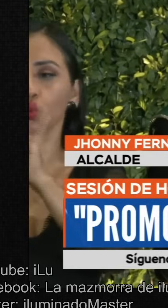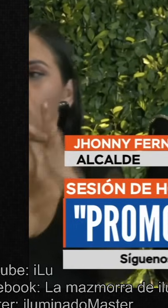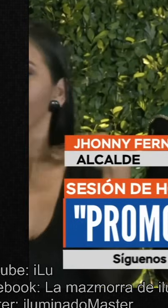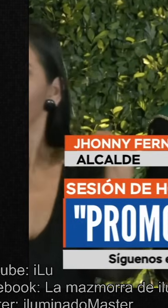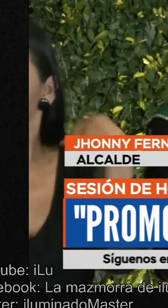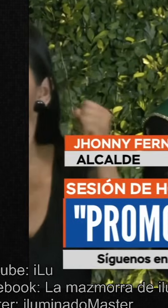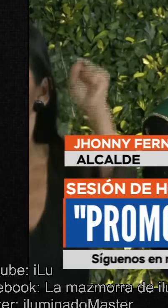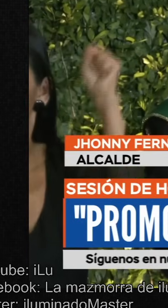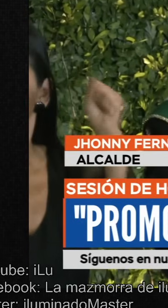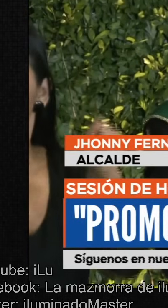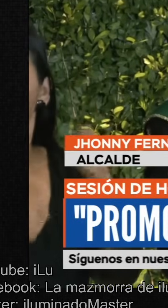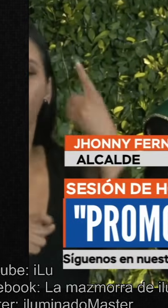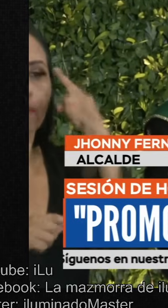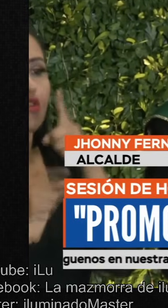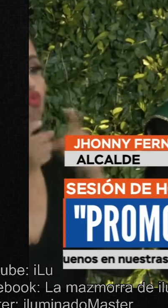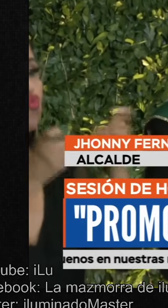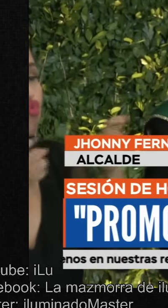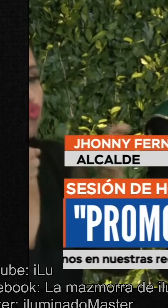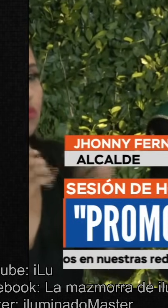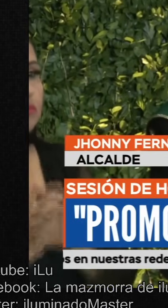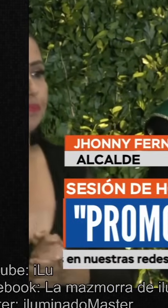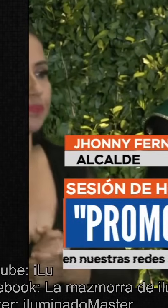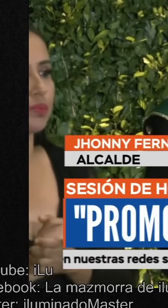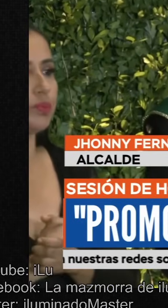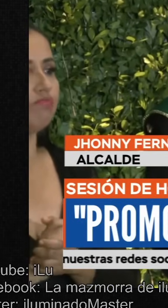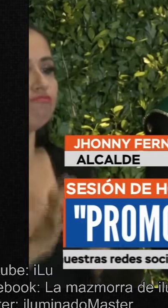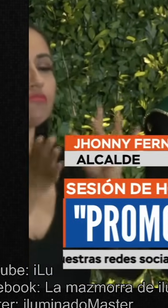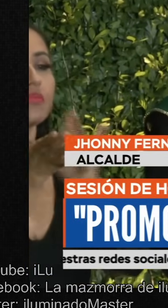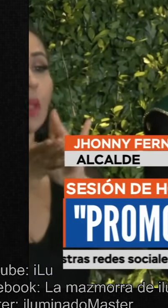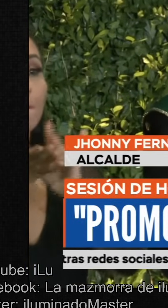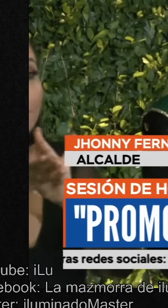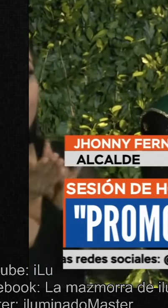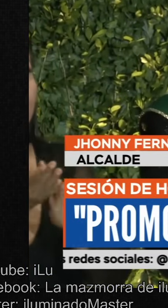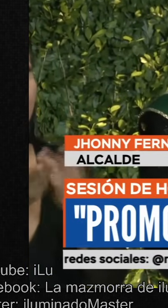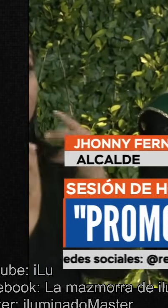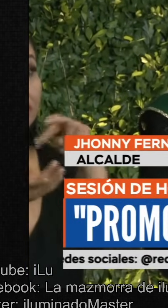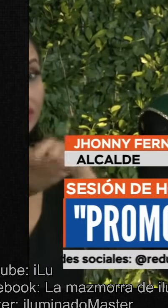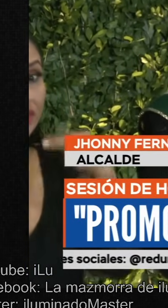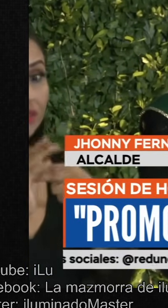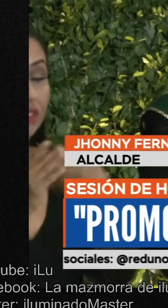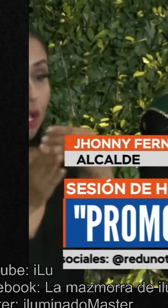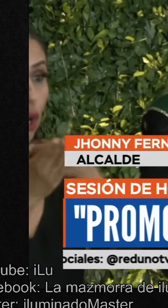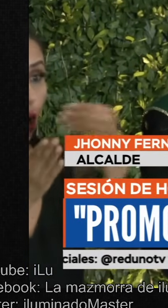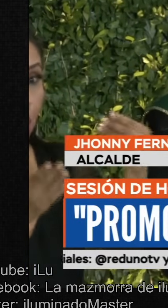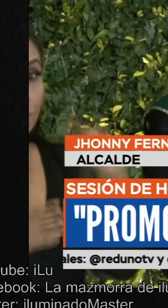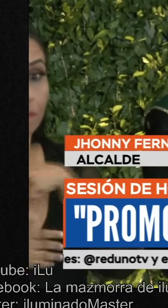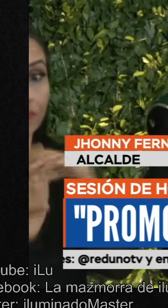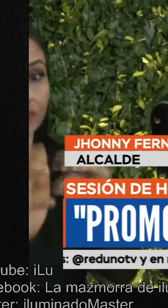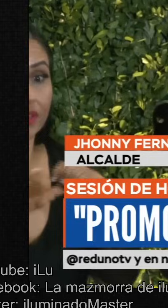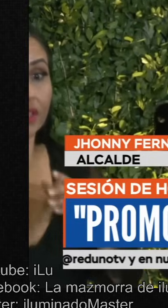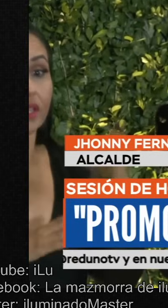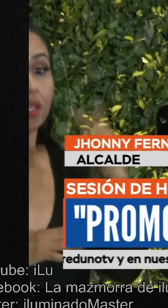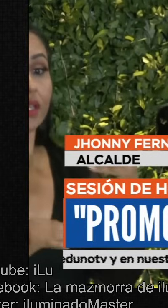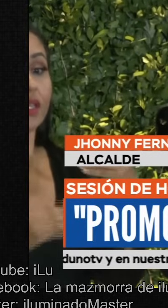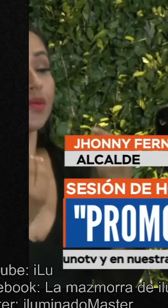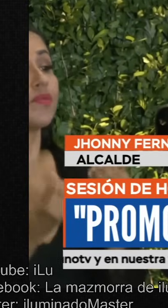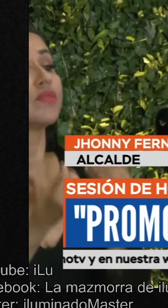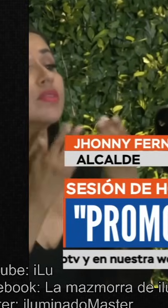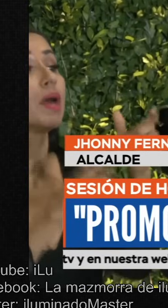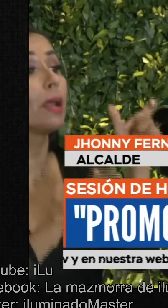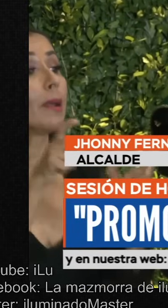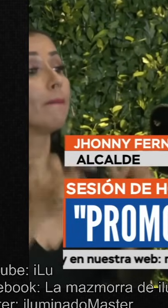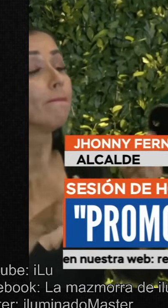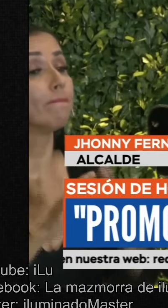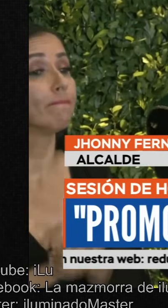de salud para controlar todos los medicamentos que entran en la compra que hacemos y la que se le entrega al